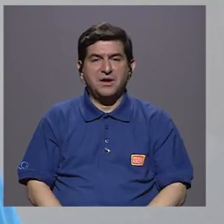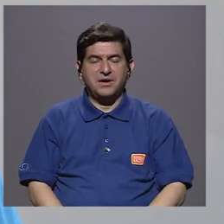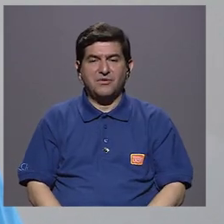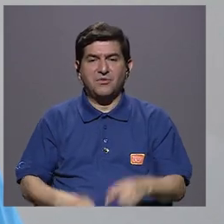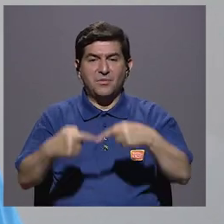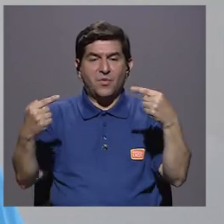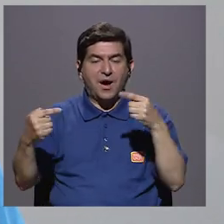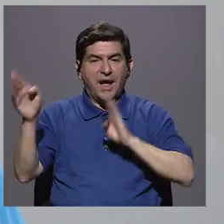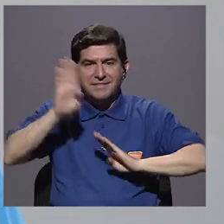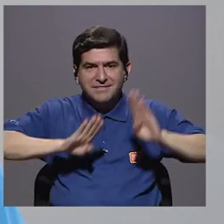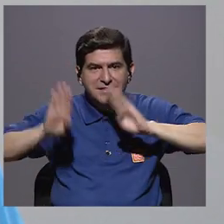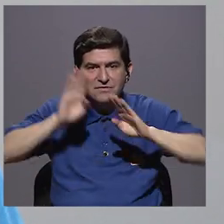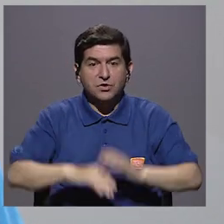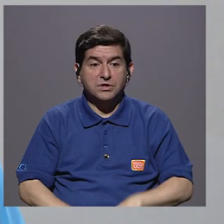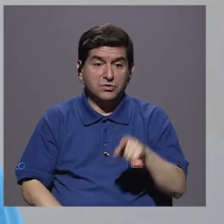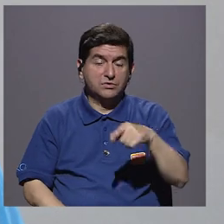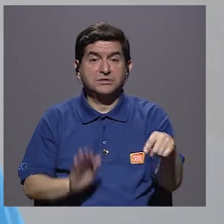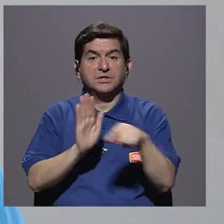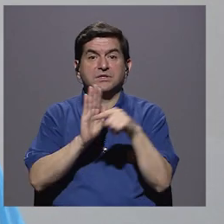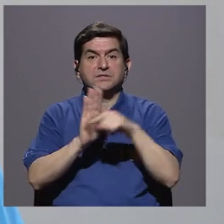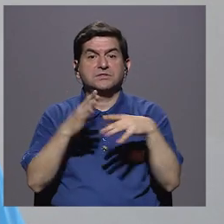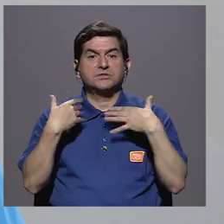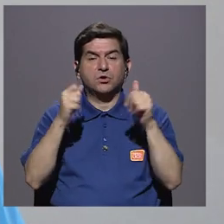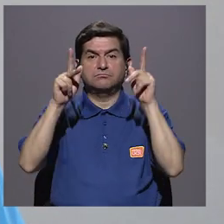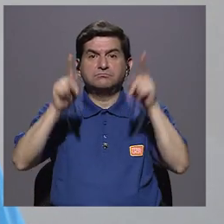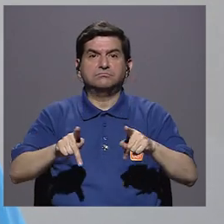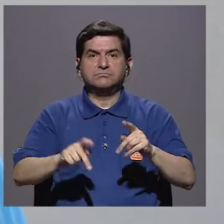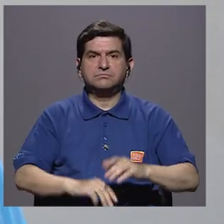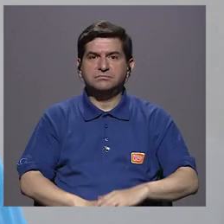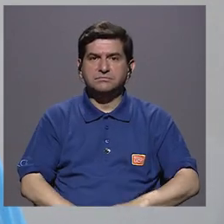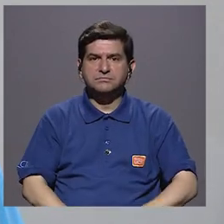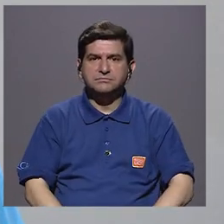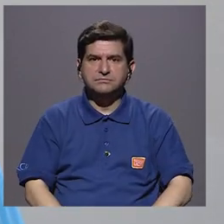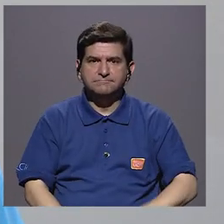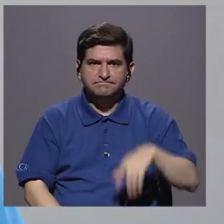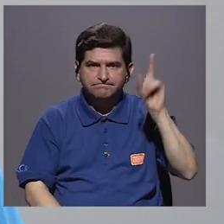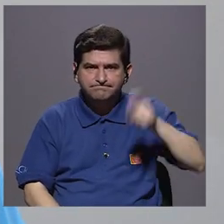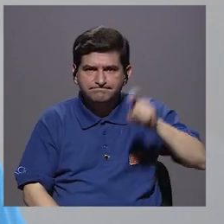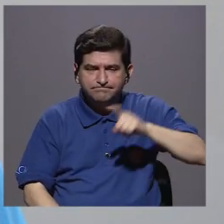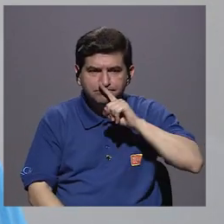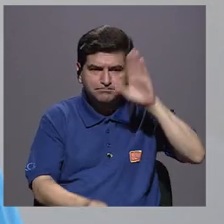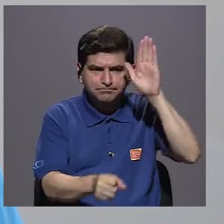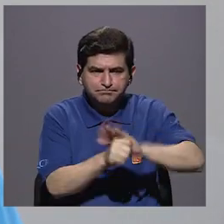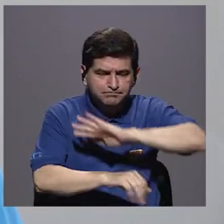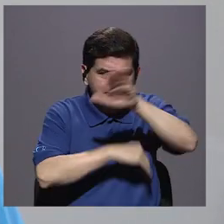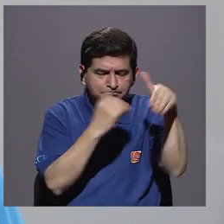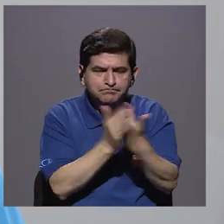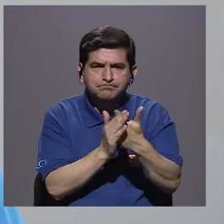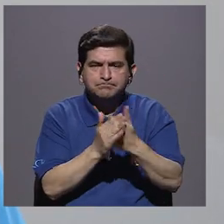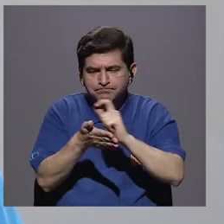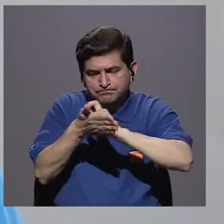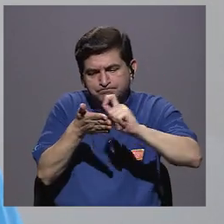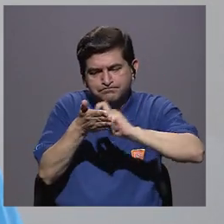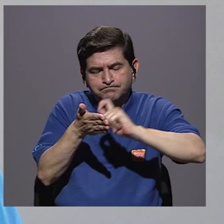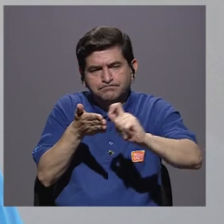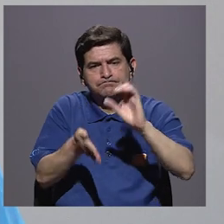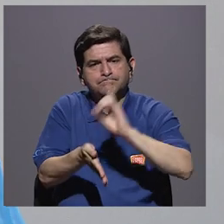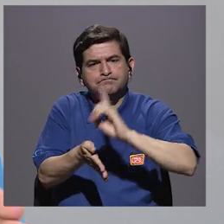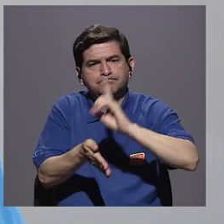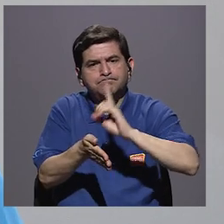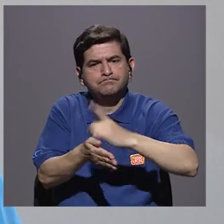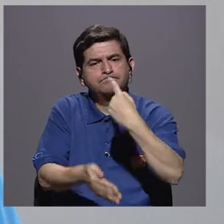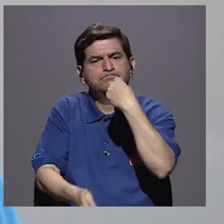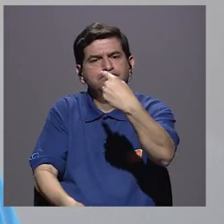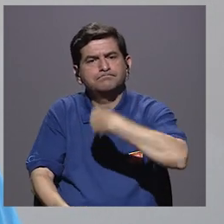caso de los antibióticos. Y esto es contraproducente para la salud de la persona. Entonces, debemos seguir al pie de la letra las indicaciones médicas que